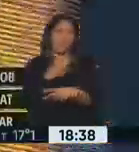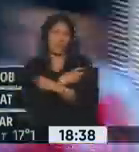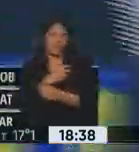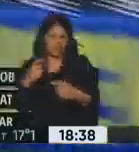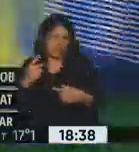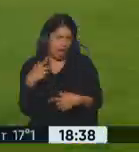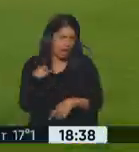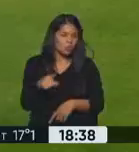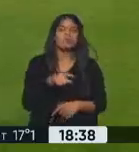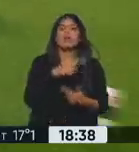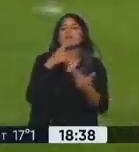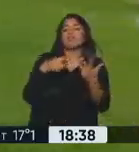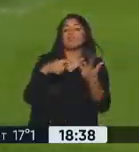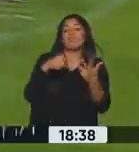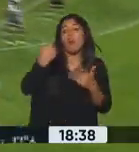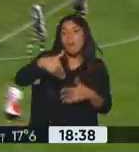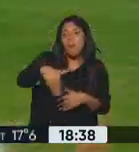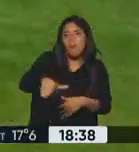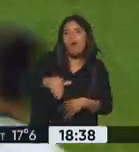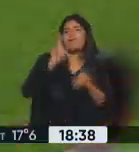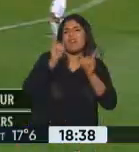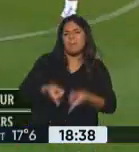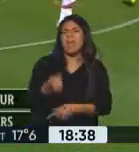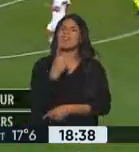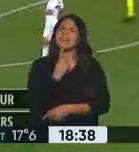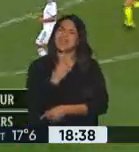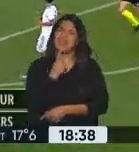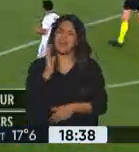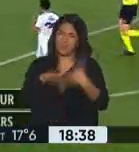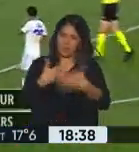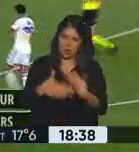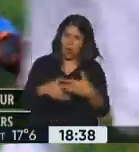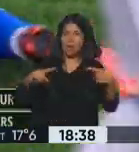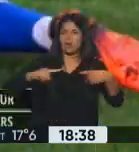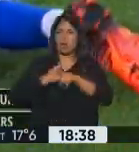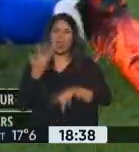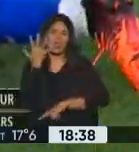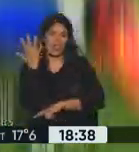1 de la plata y en el monumental river lo hará con tigre